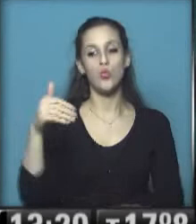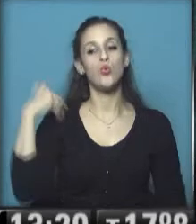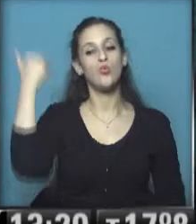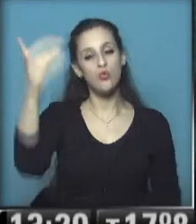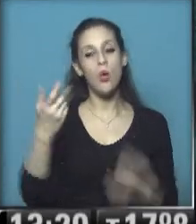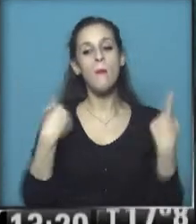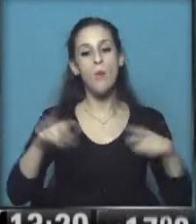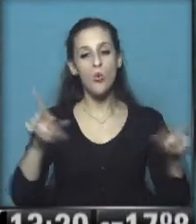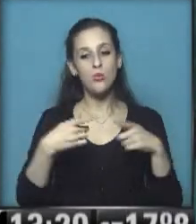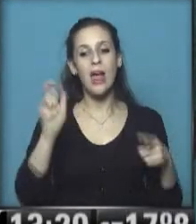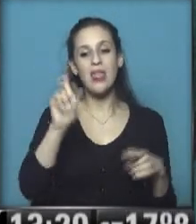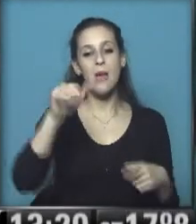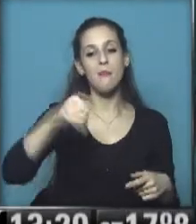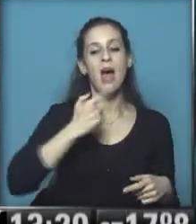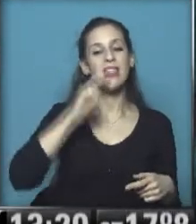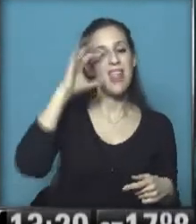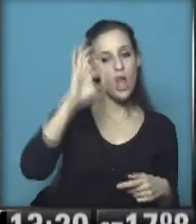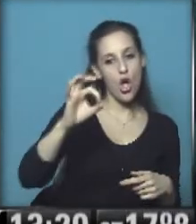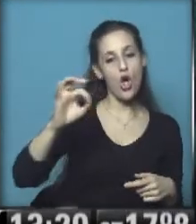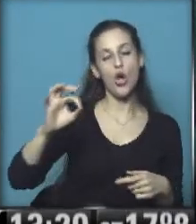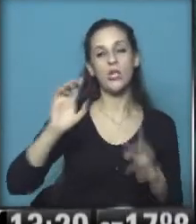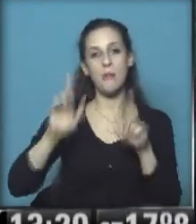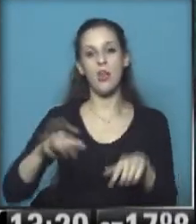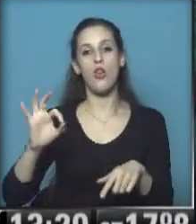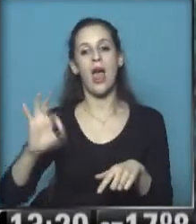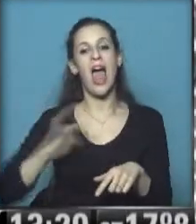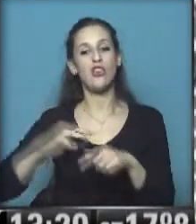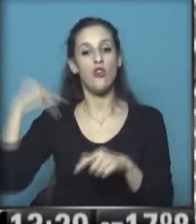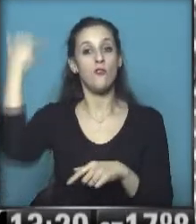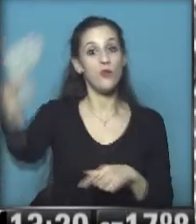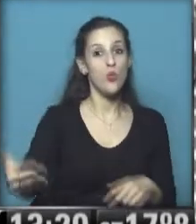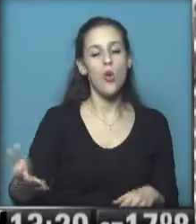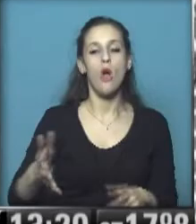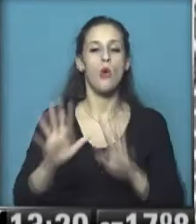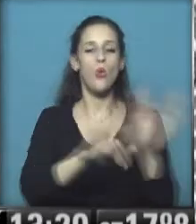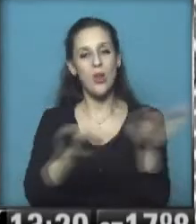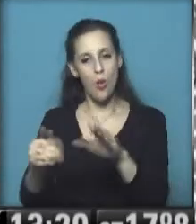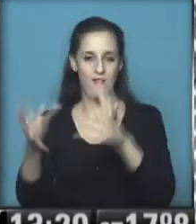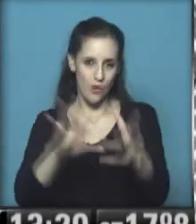de Mateo y el futuro coincidieron mucho más que Mateo con el presente, ¿no?